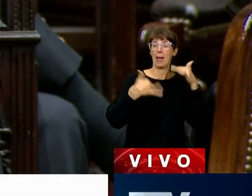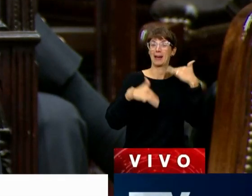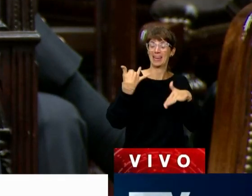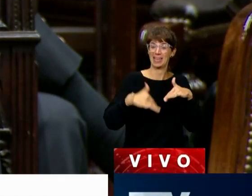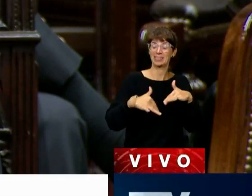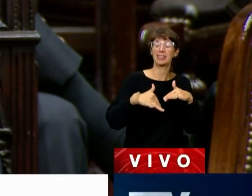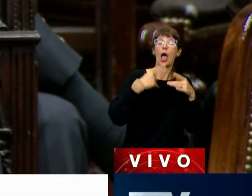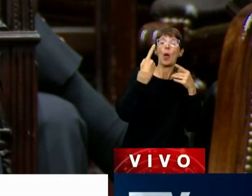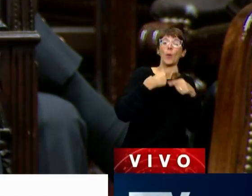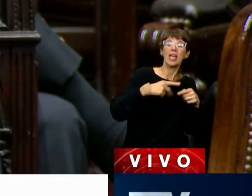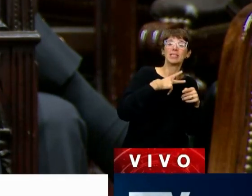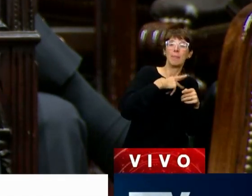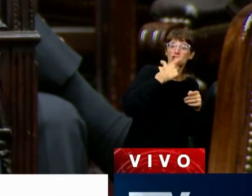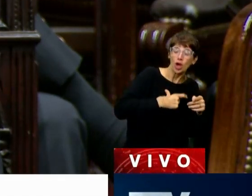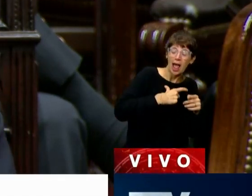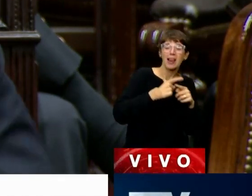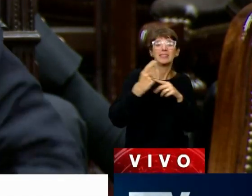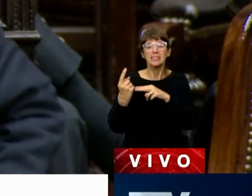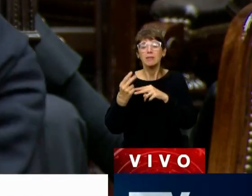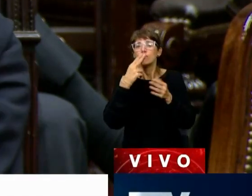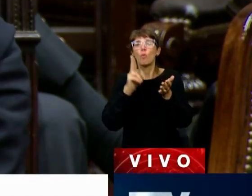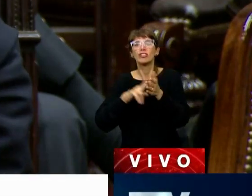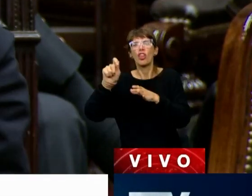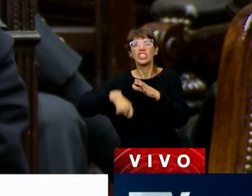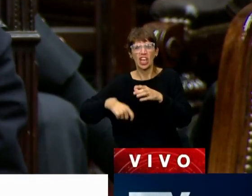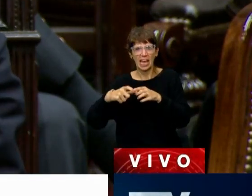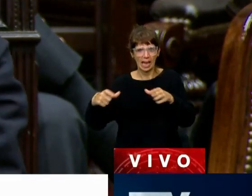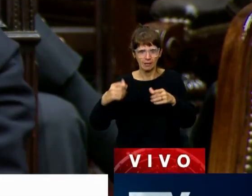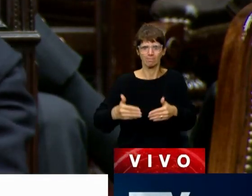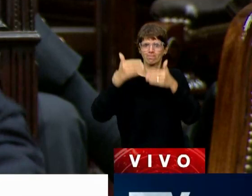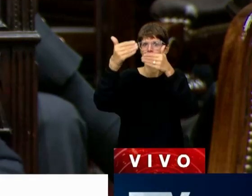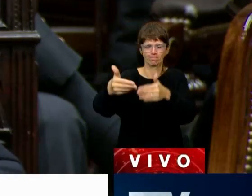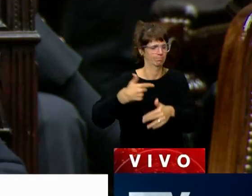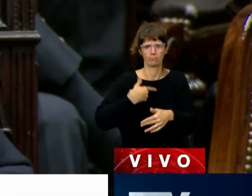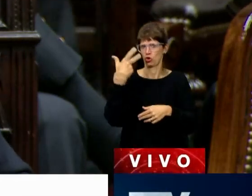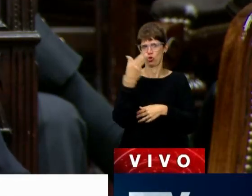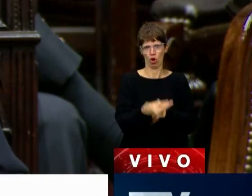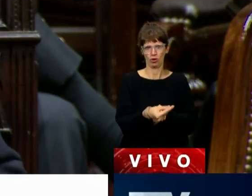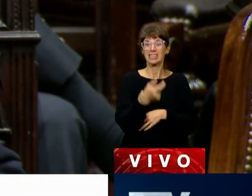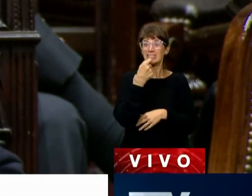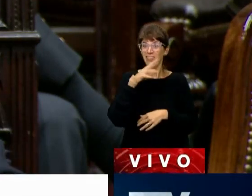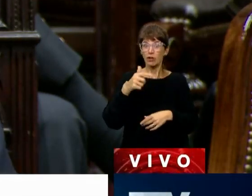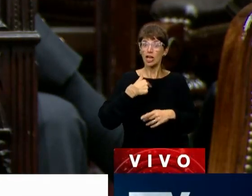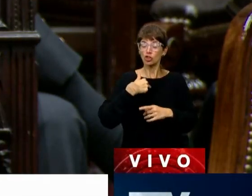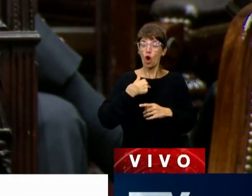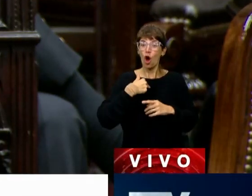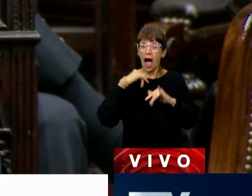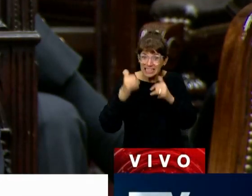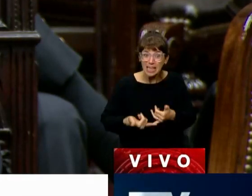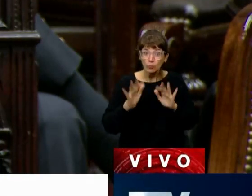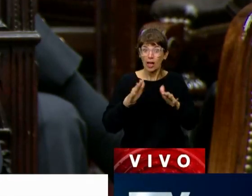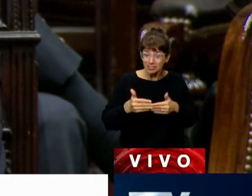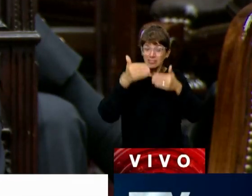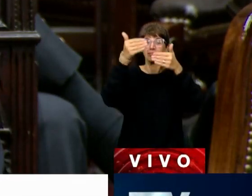bienes personales y el impuesto al cheque. Aprobar una nueva prórroga, en mi opinión, es asumir que nuestro sistema impositivo es